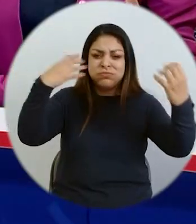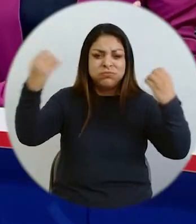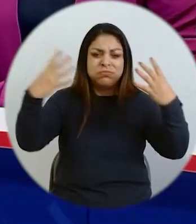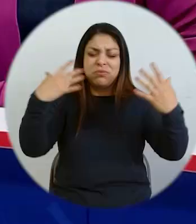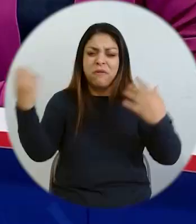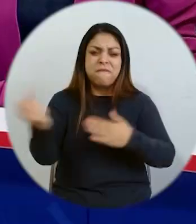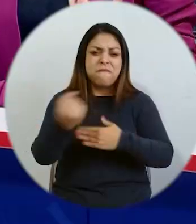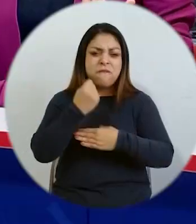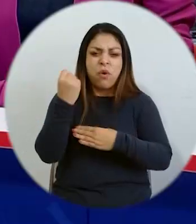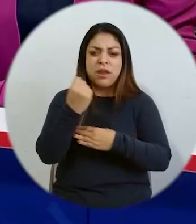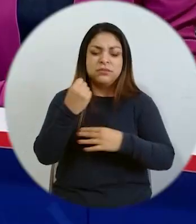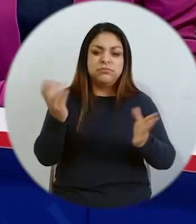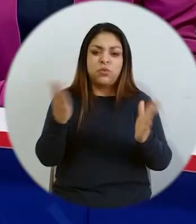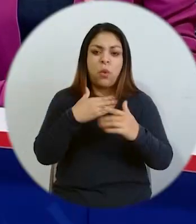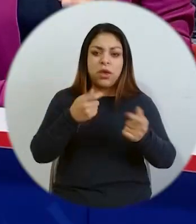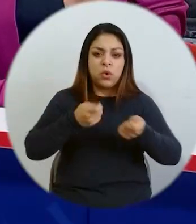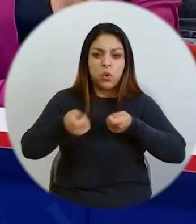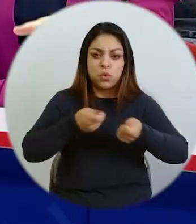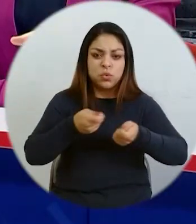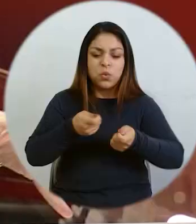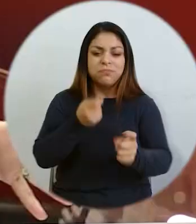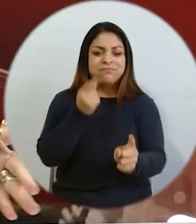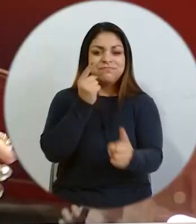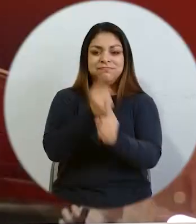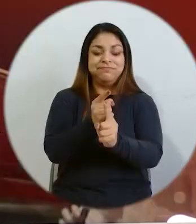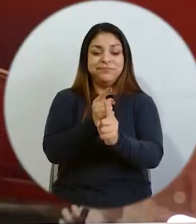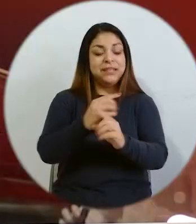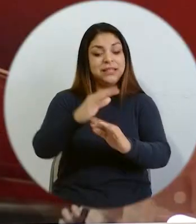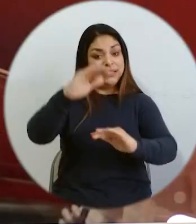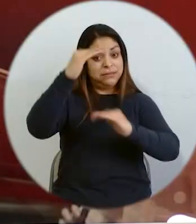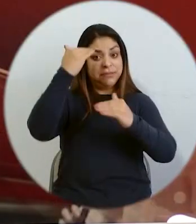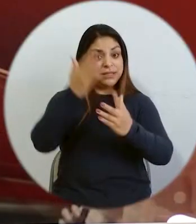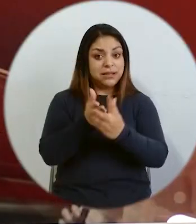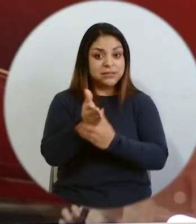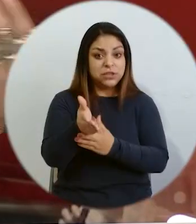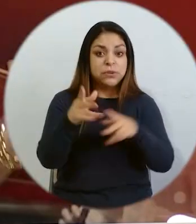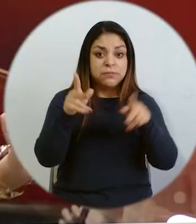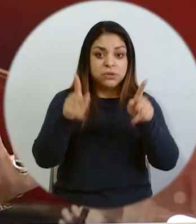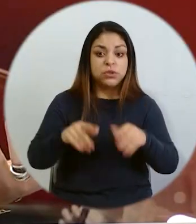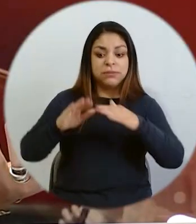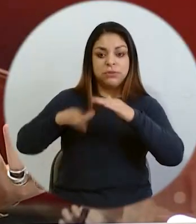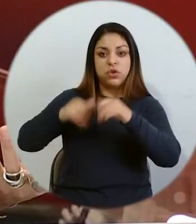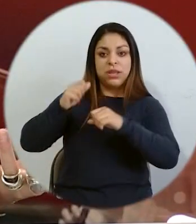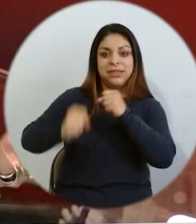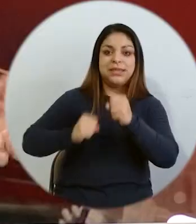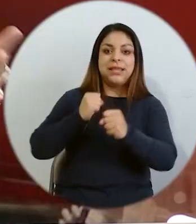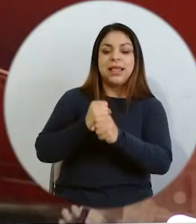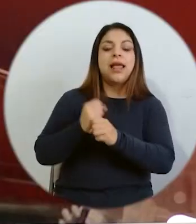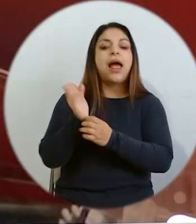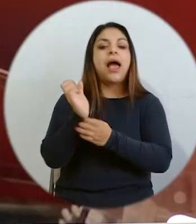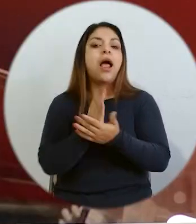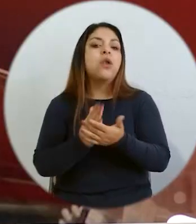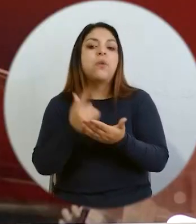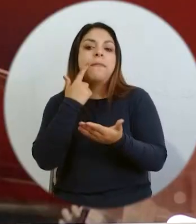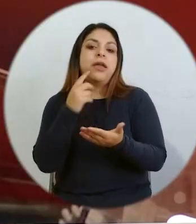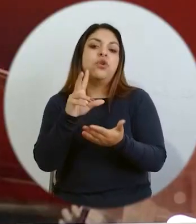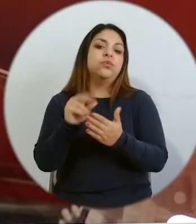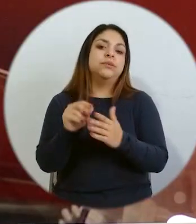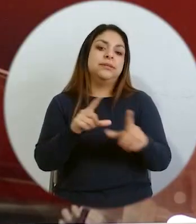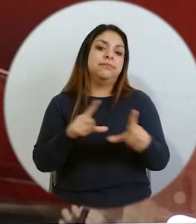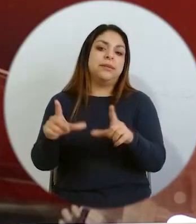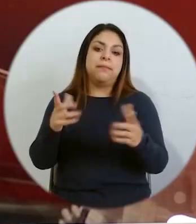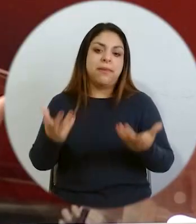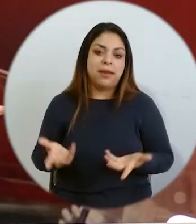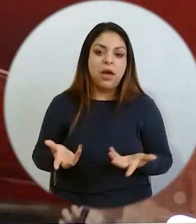de controles adecuados que limiten el acceso de las personas menores de edad a algo para lo cual no están